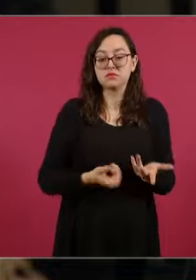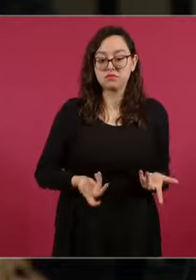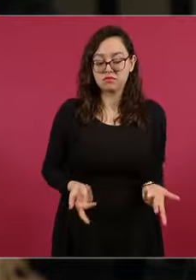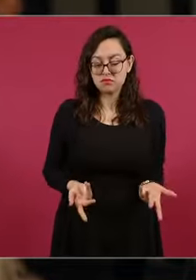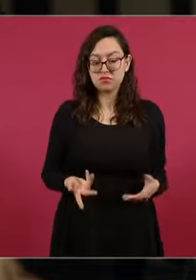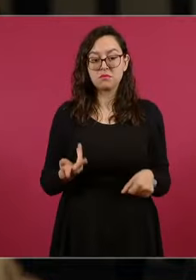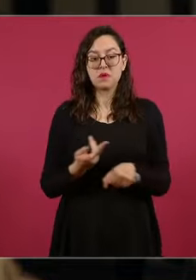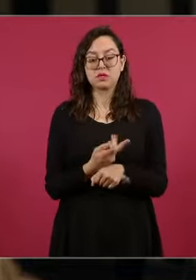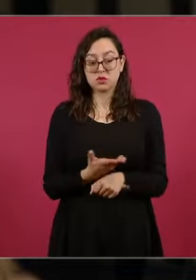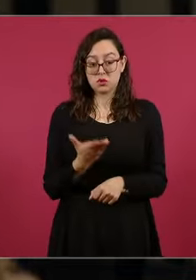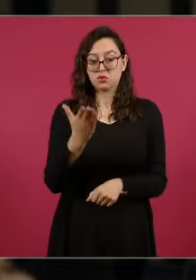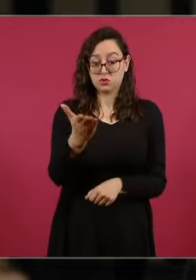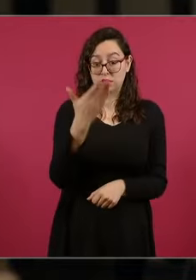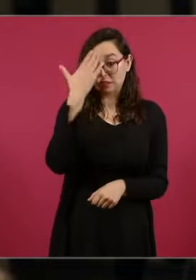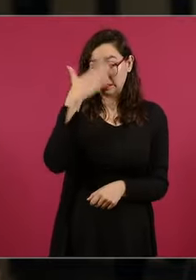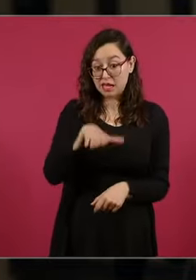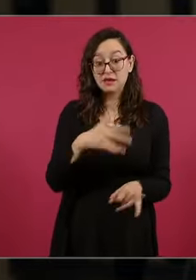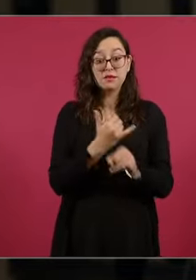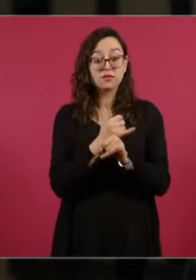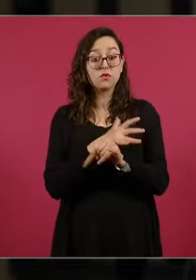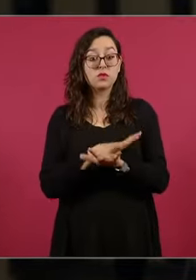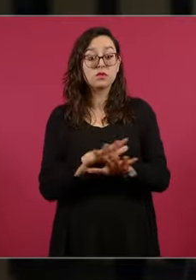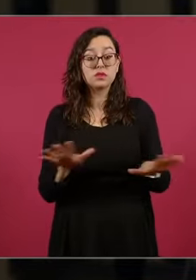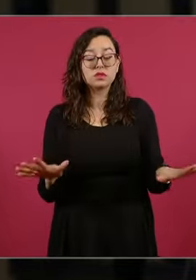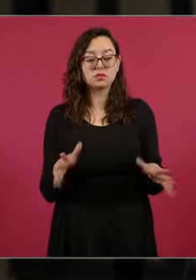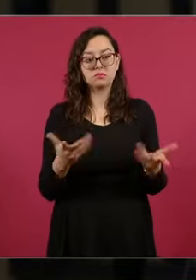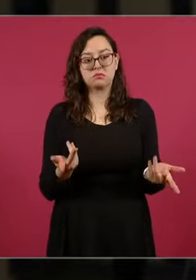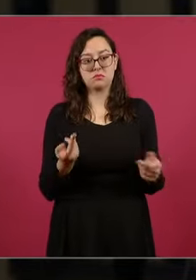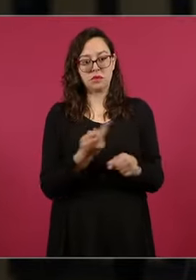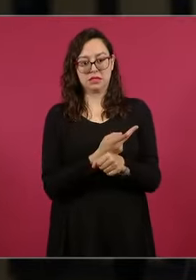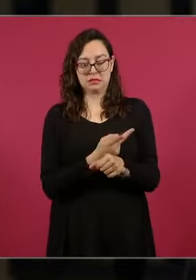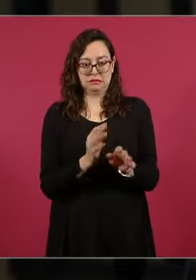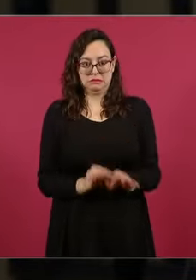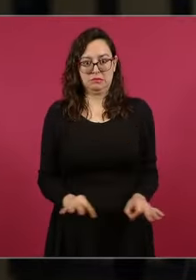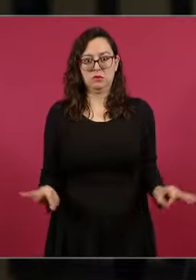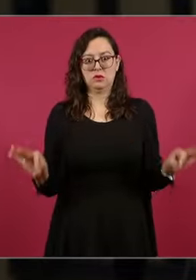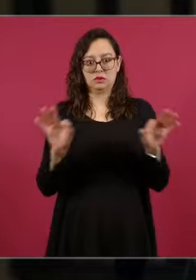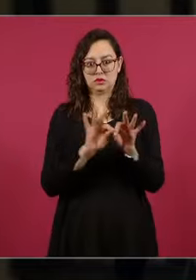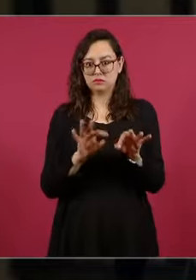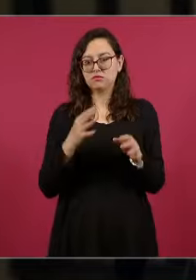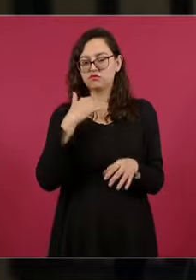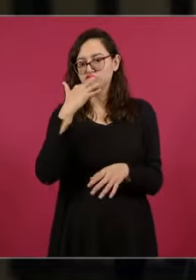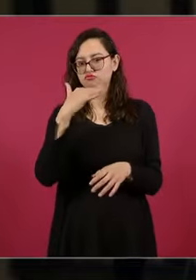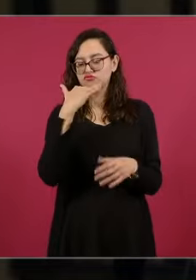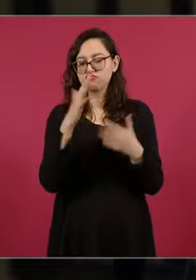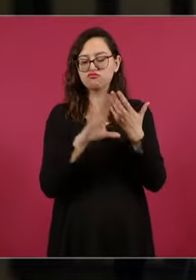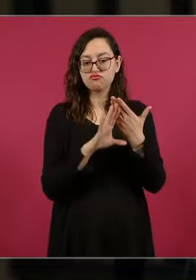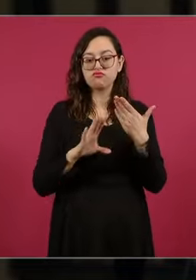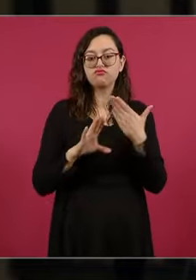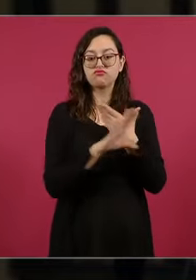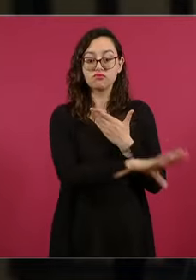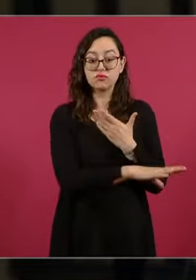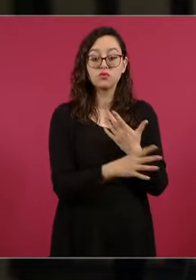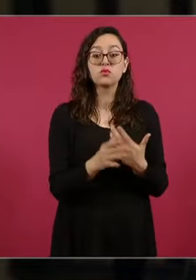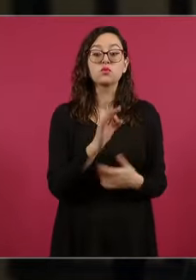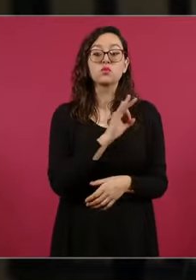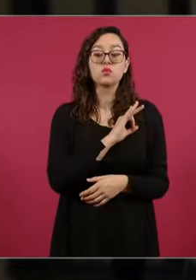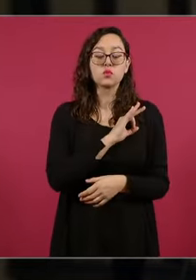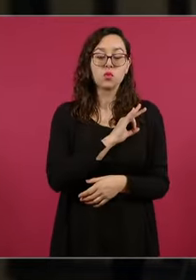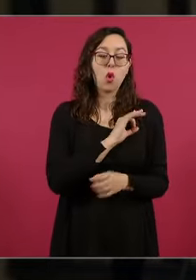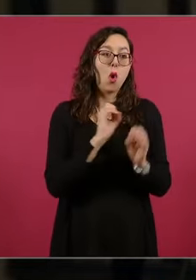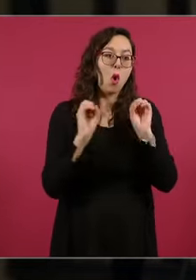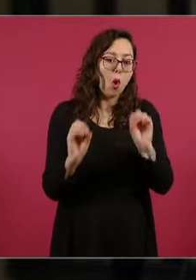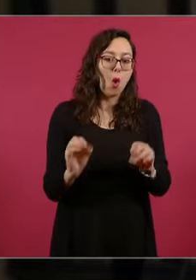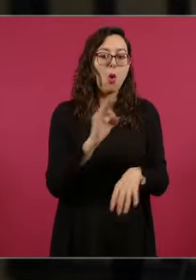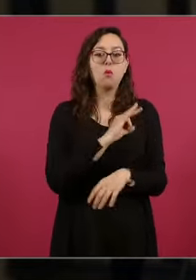si usted tiene alguna actualización de este tema de las aduanas tan importante, el combate a la corrupción. corrupción, o en su caso, si pudiera venir